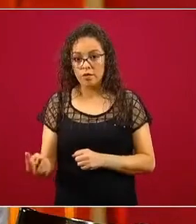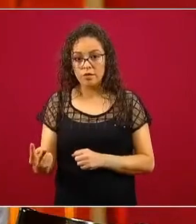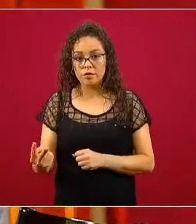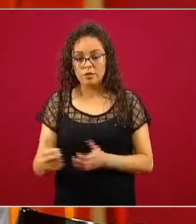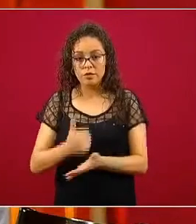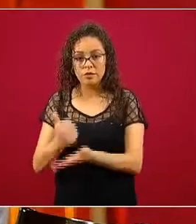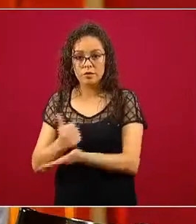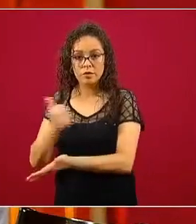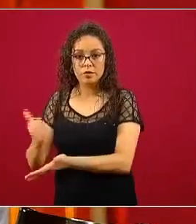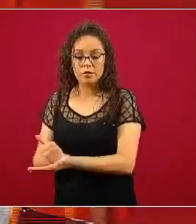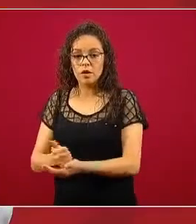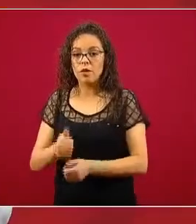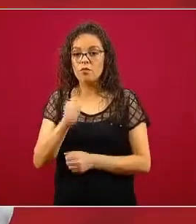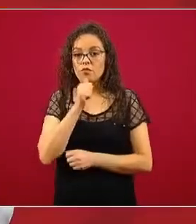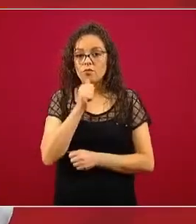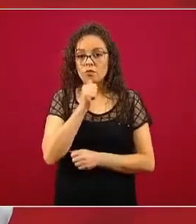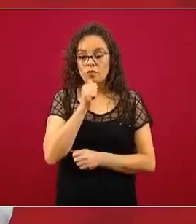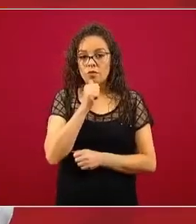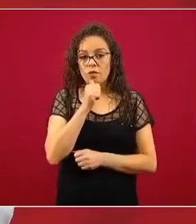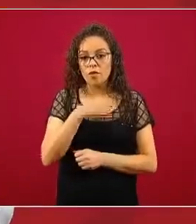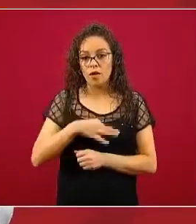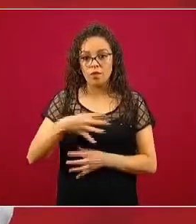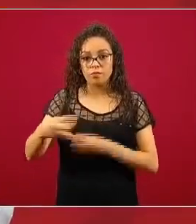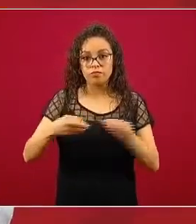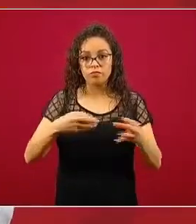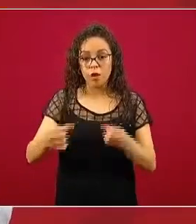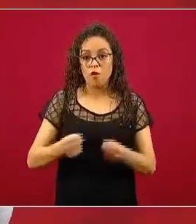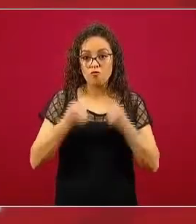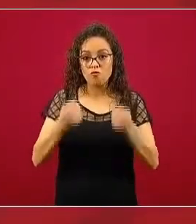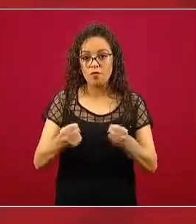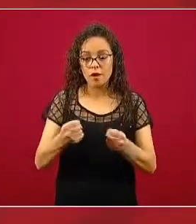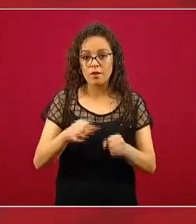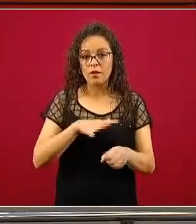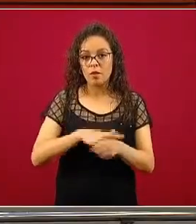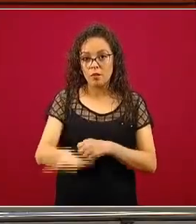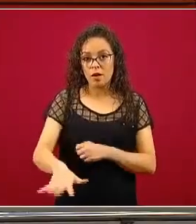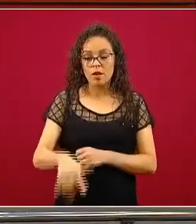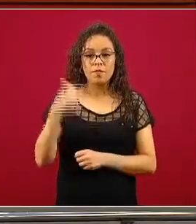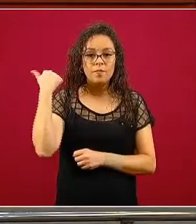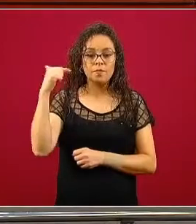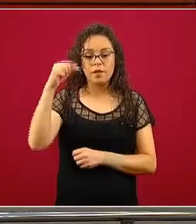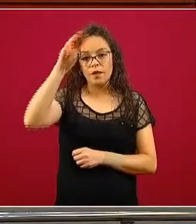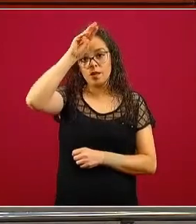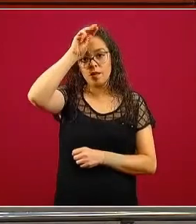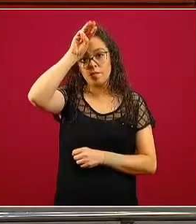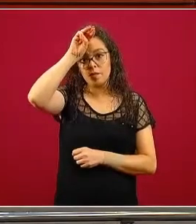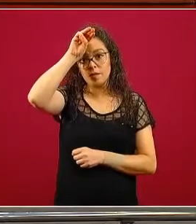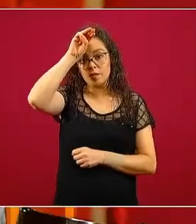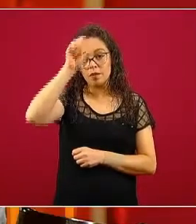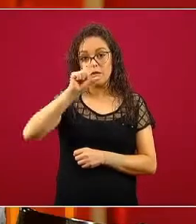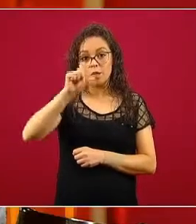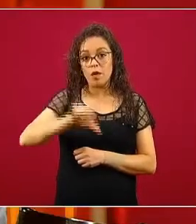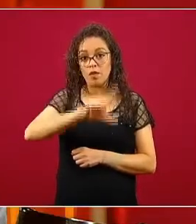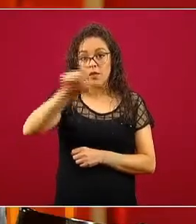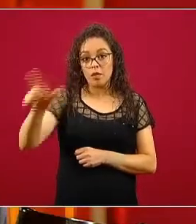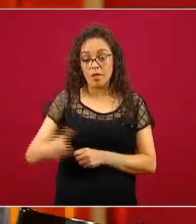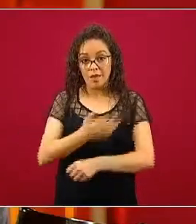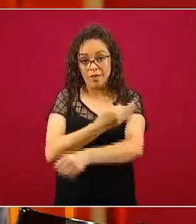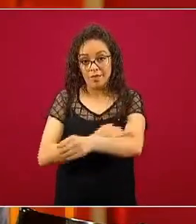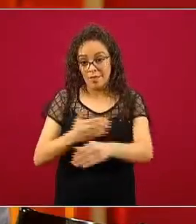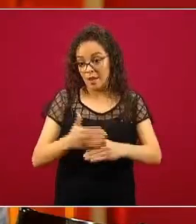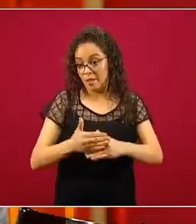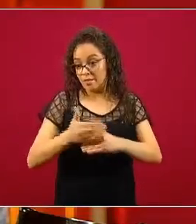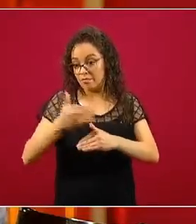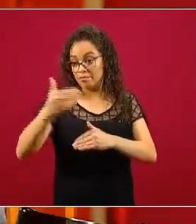transmisión activa o tan activa, Guadalajara y Monterrey. Es posible que cuando entren más tardíamente, y dado que son